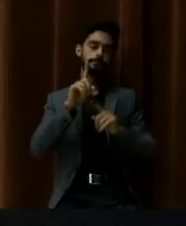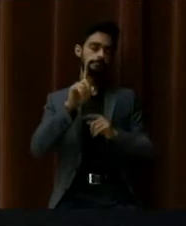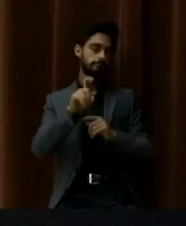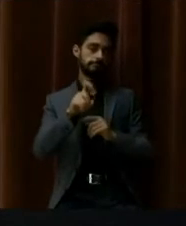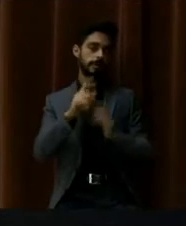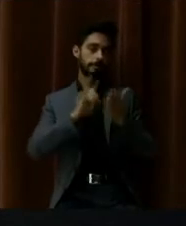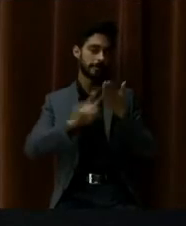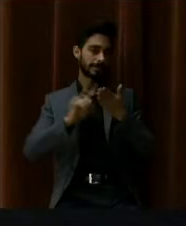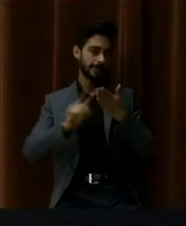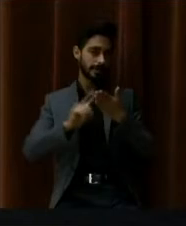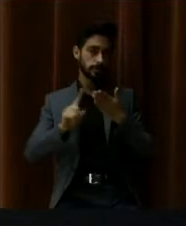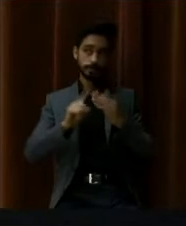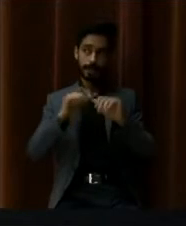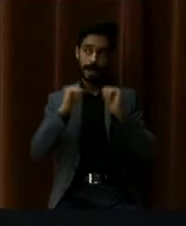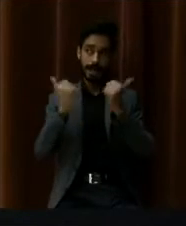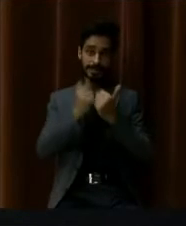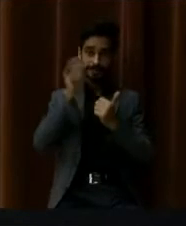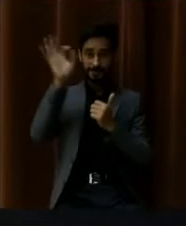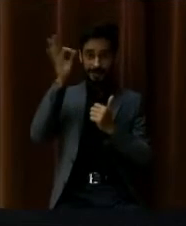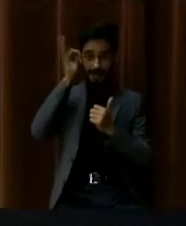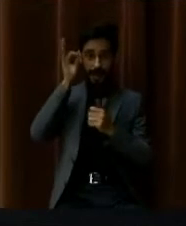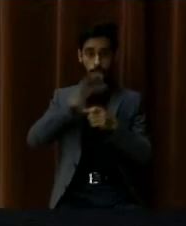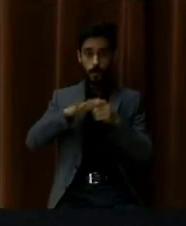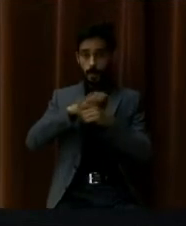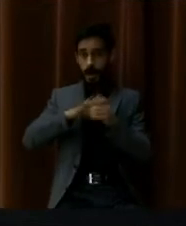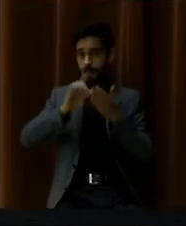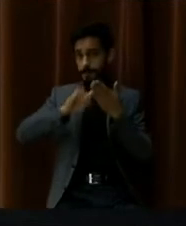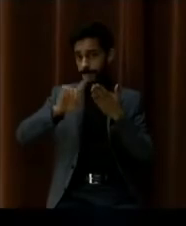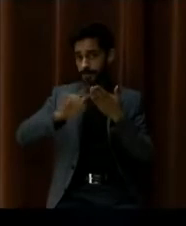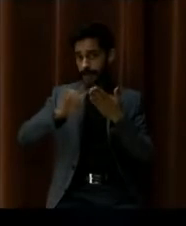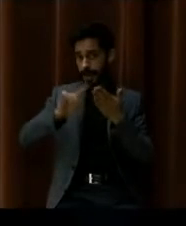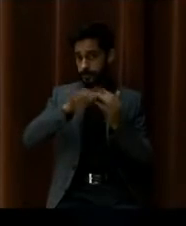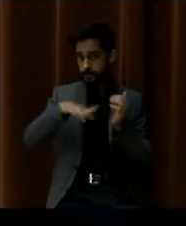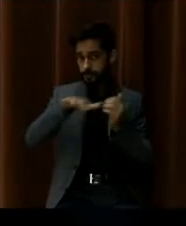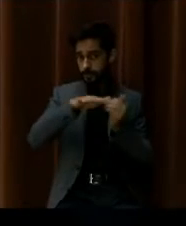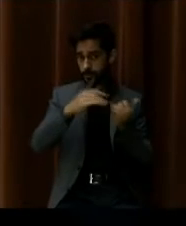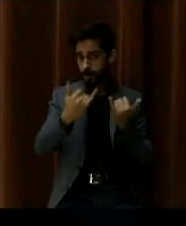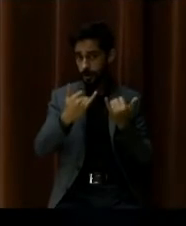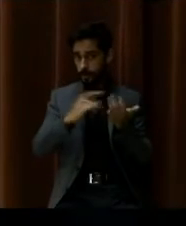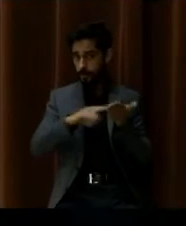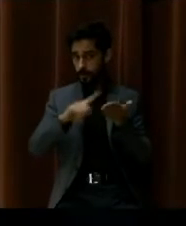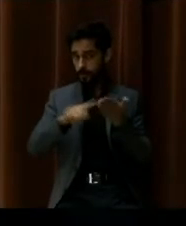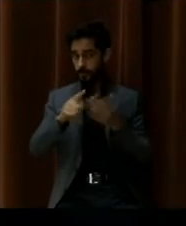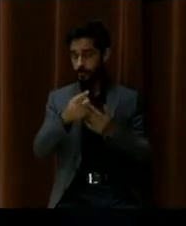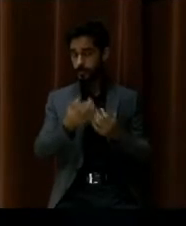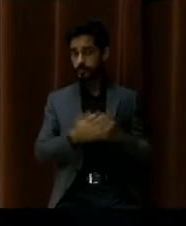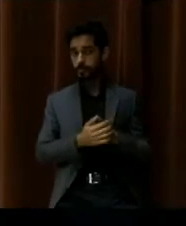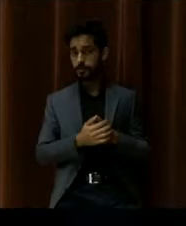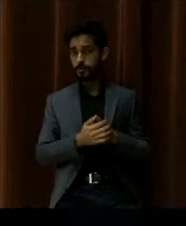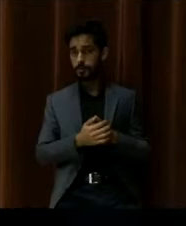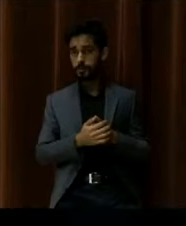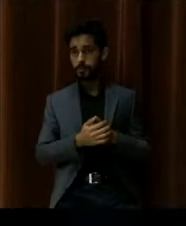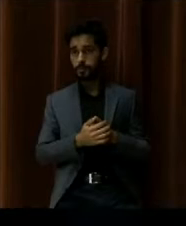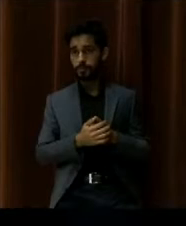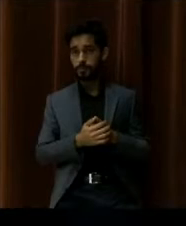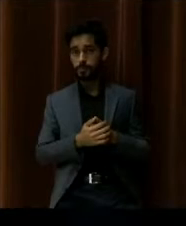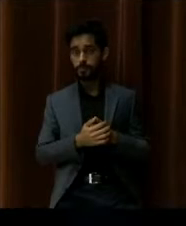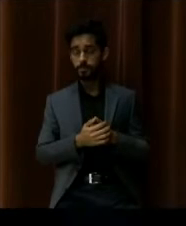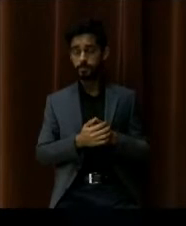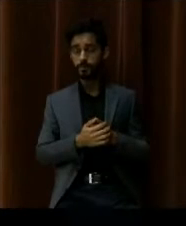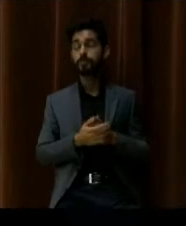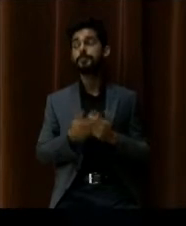de agencias federales o locales sí pero si recibimos